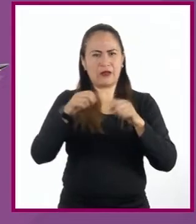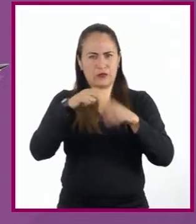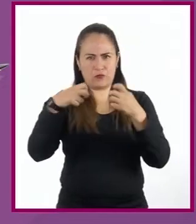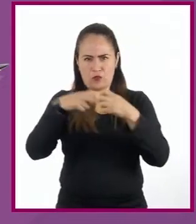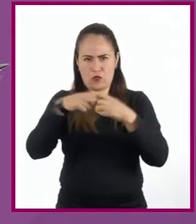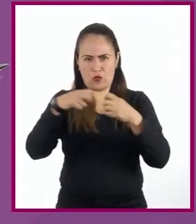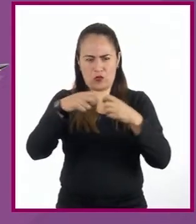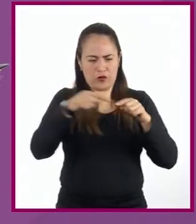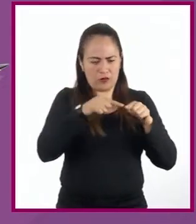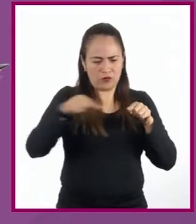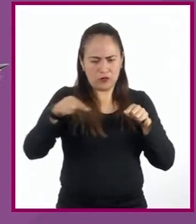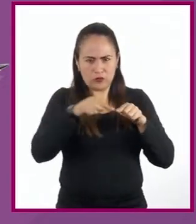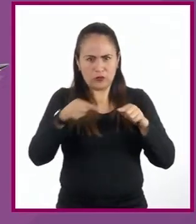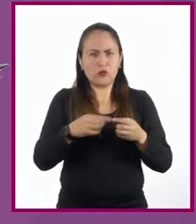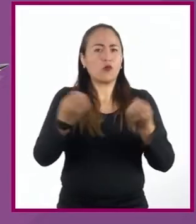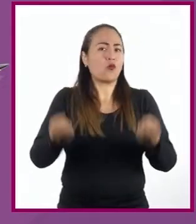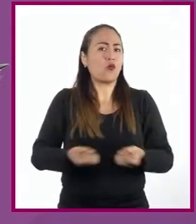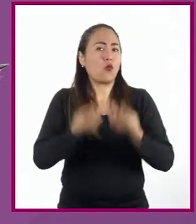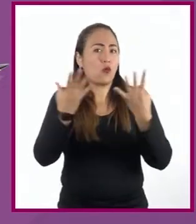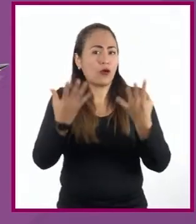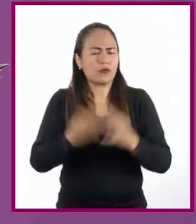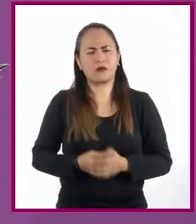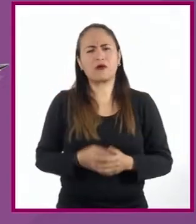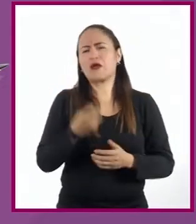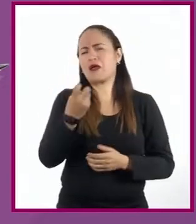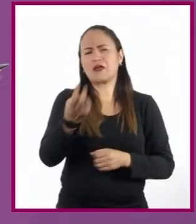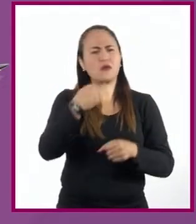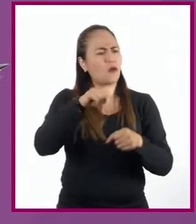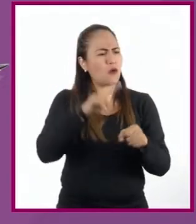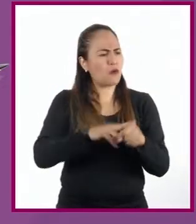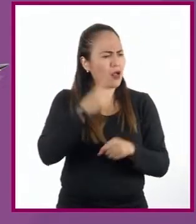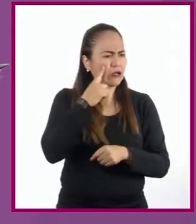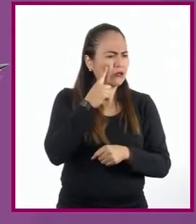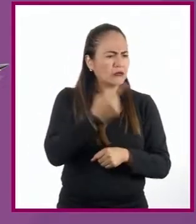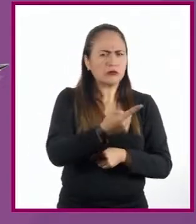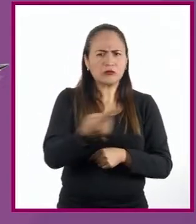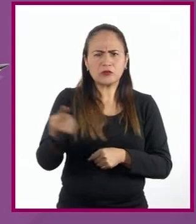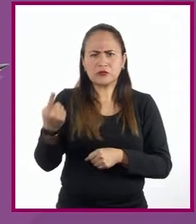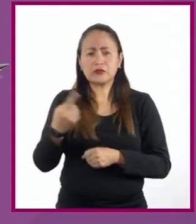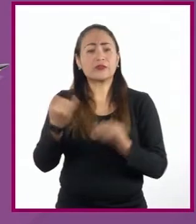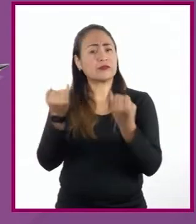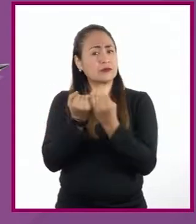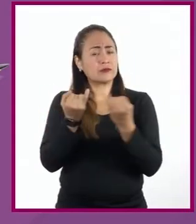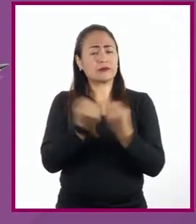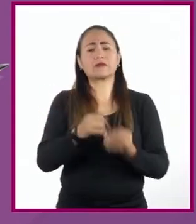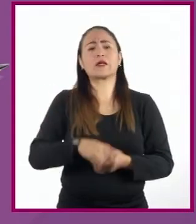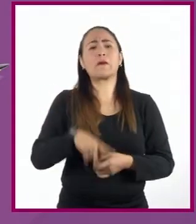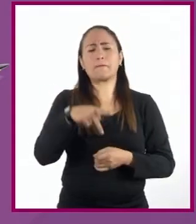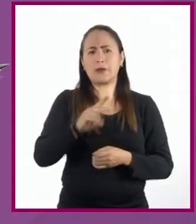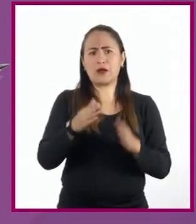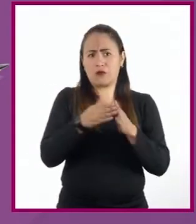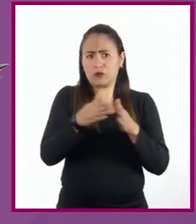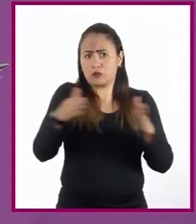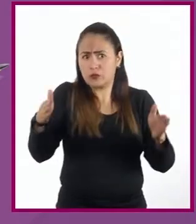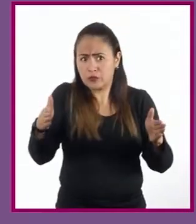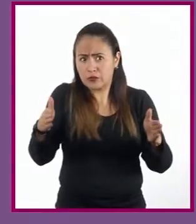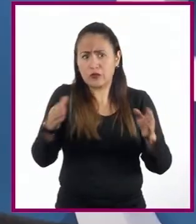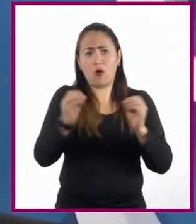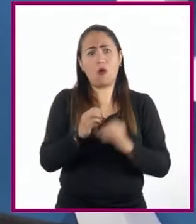estos ejemplos, las longitudes son comunes en nuestro alrededor, pero las longitudes pueden ser muy grandes o muy